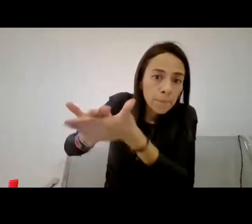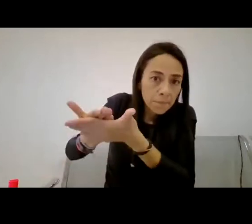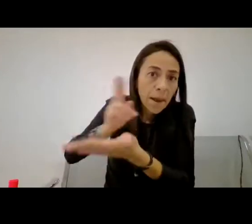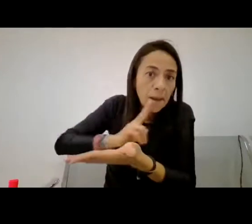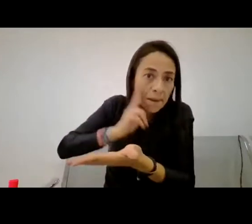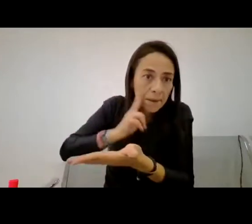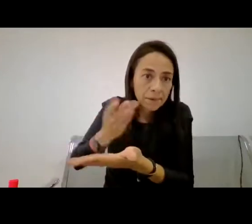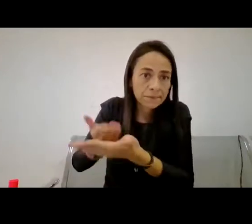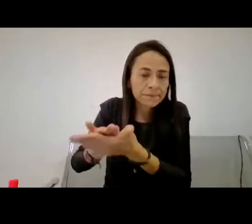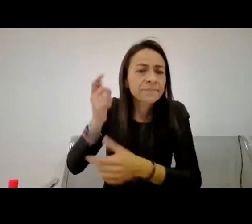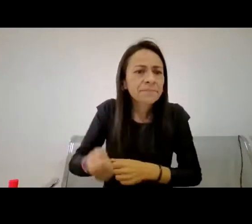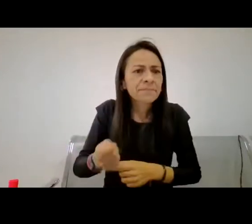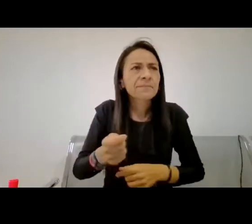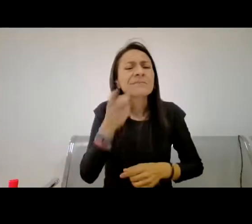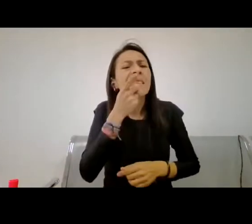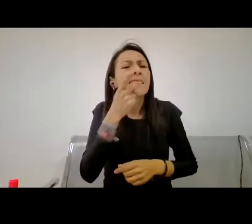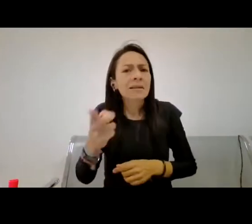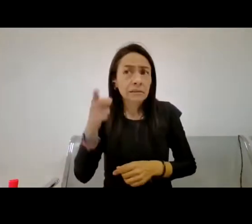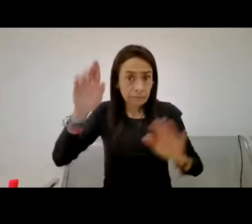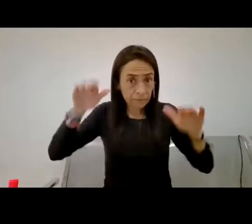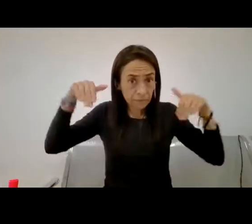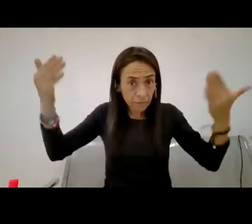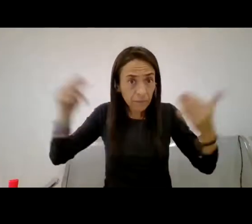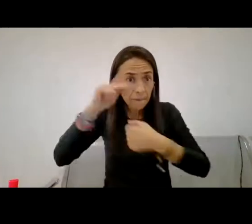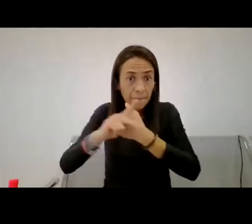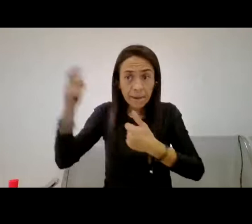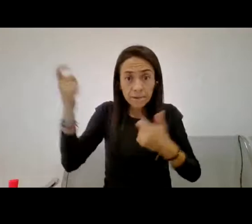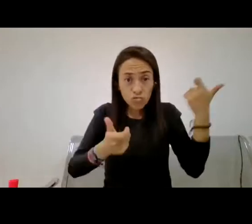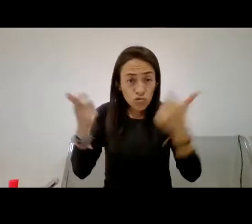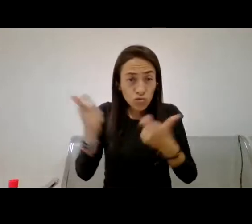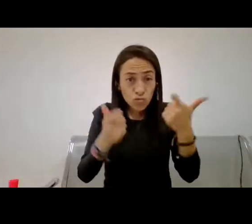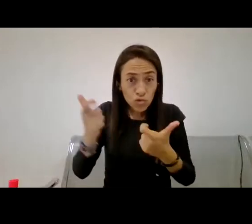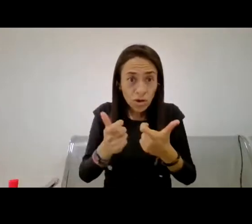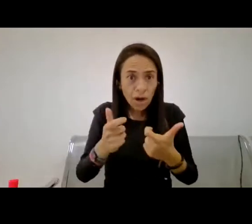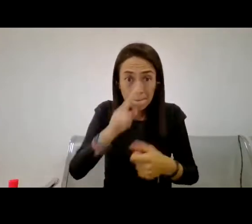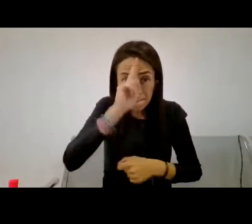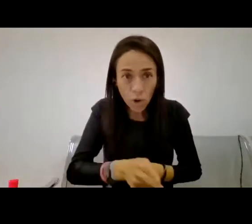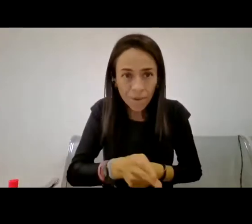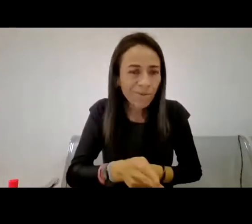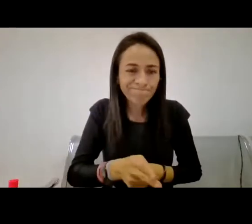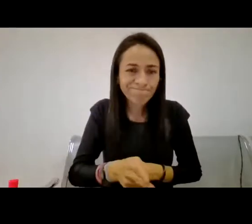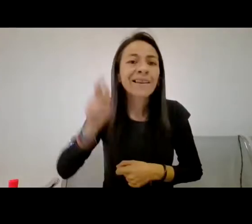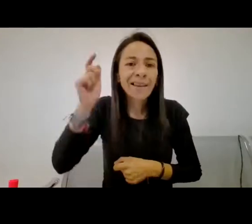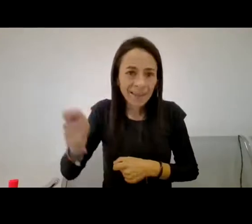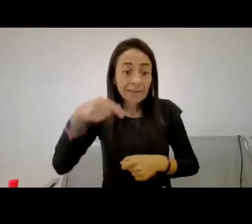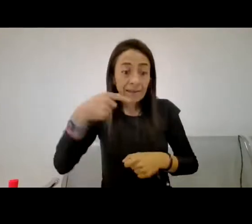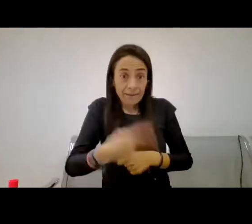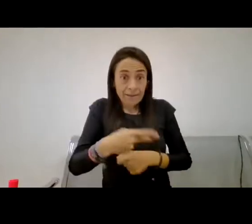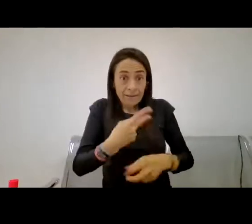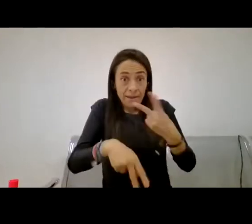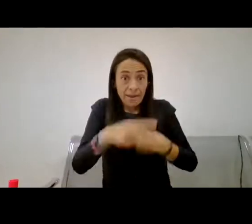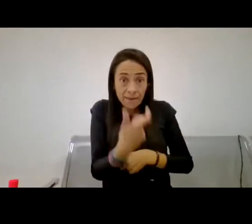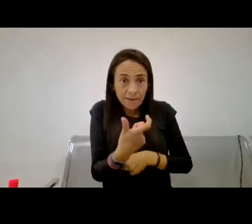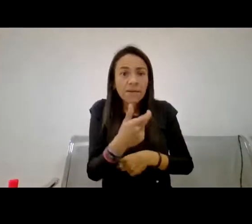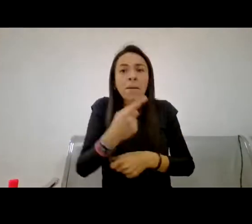ni prohíbe que haya donativos del extranjero, que son la tercera fuente de ingresos de las organizaciones en el país, de las donatarias